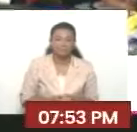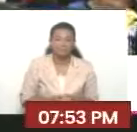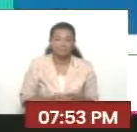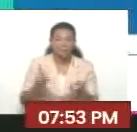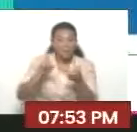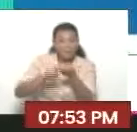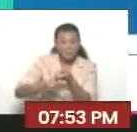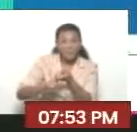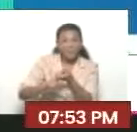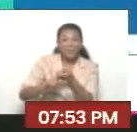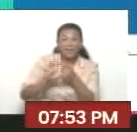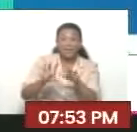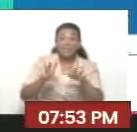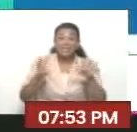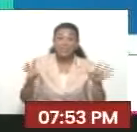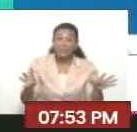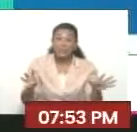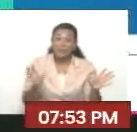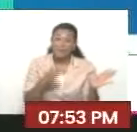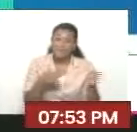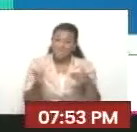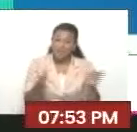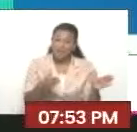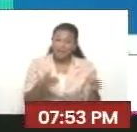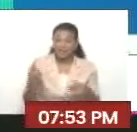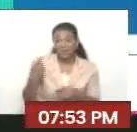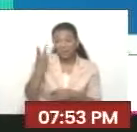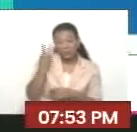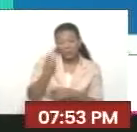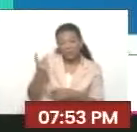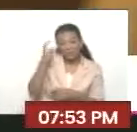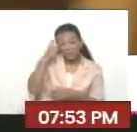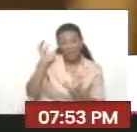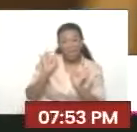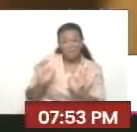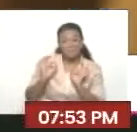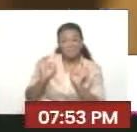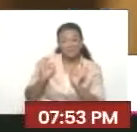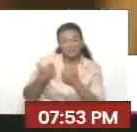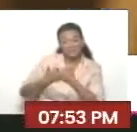Silita se alegre porque el 19 de marzo es nuestro día.